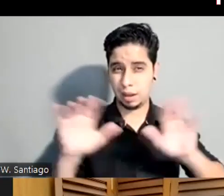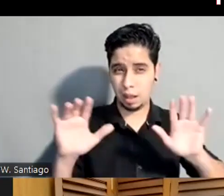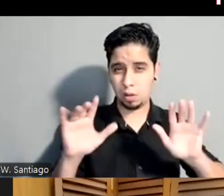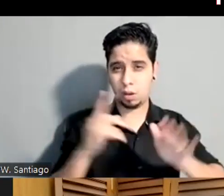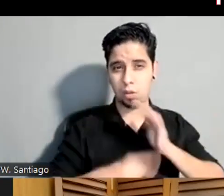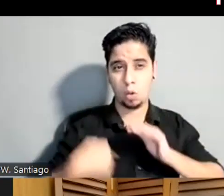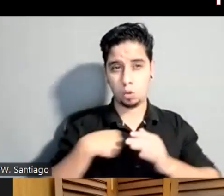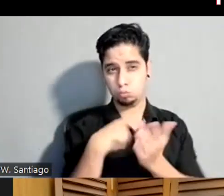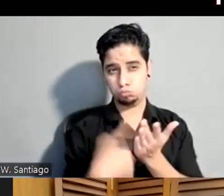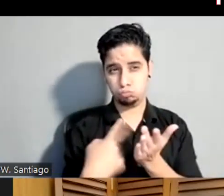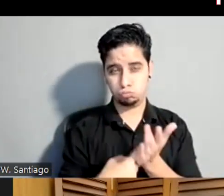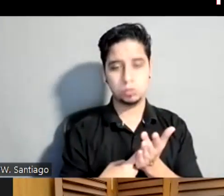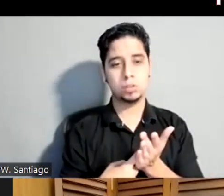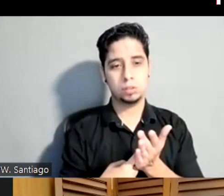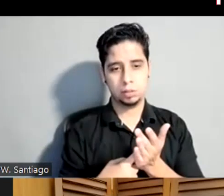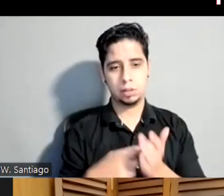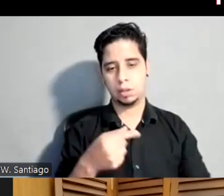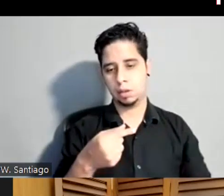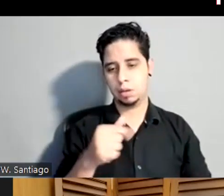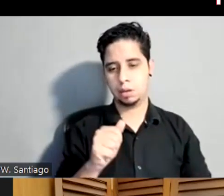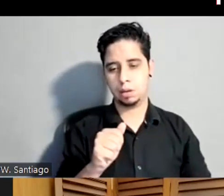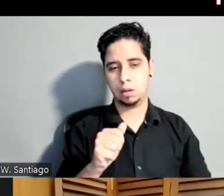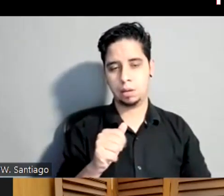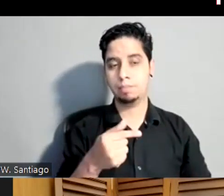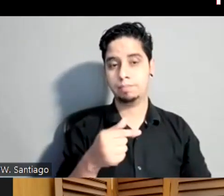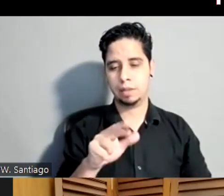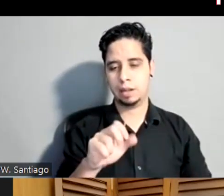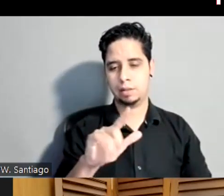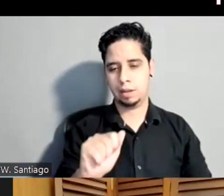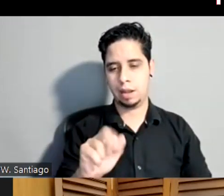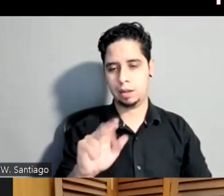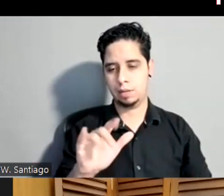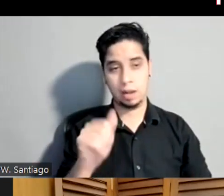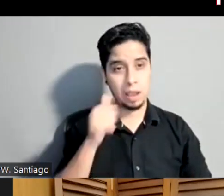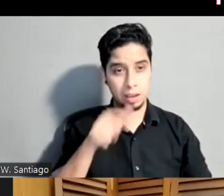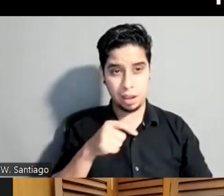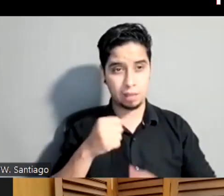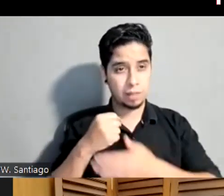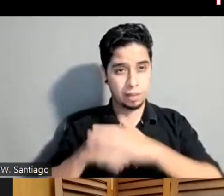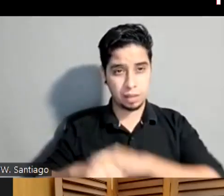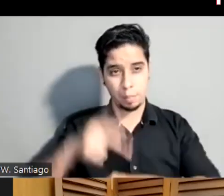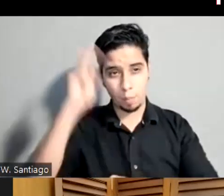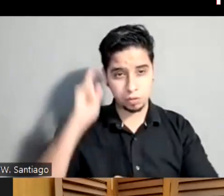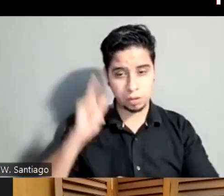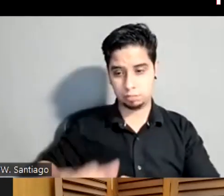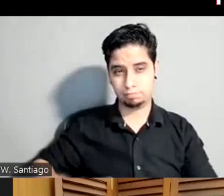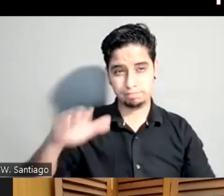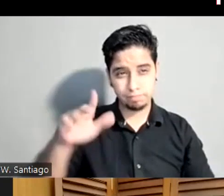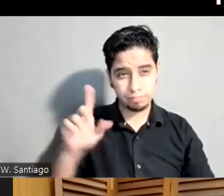de Graciela Rivera, nacida en Ponce, criada en San Juan. Y ella se convierte